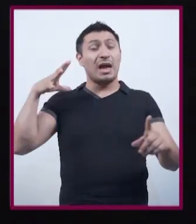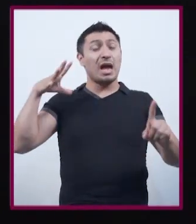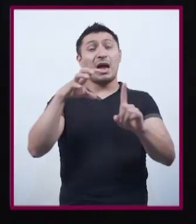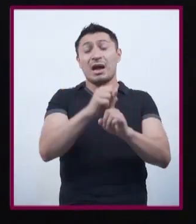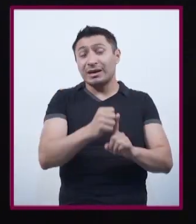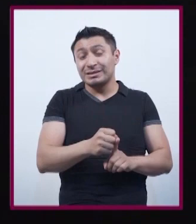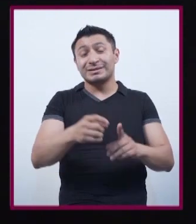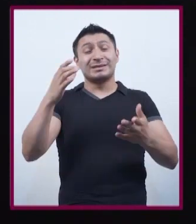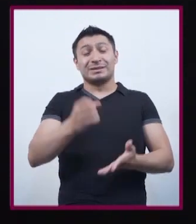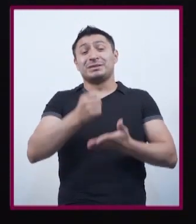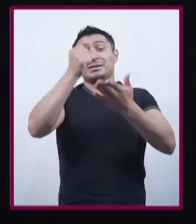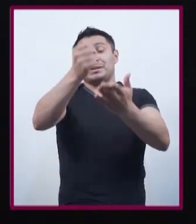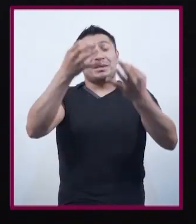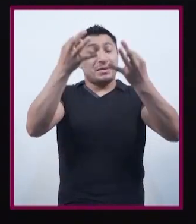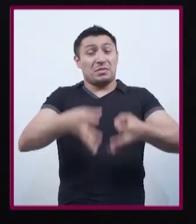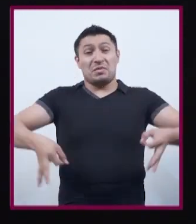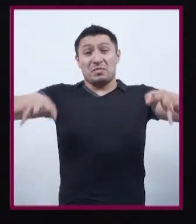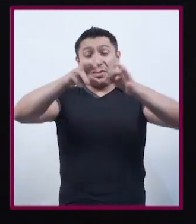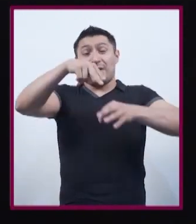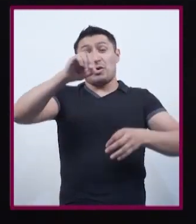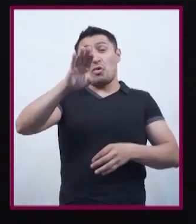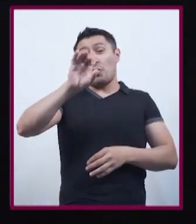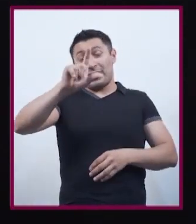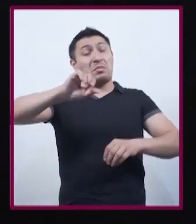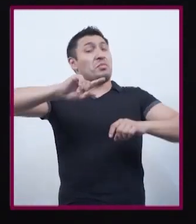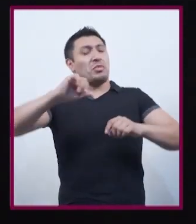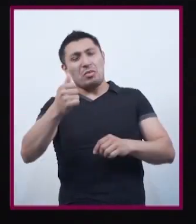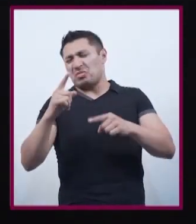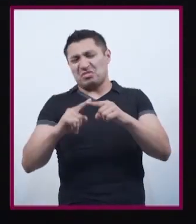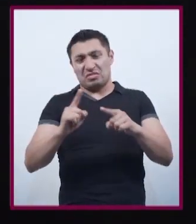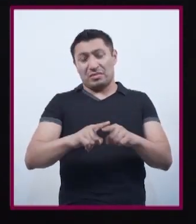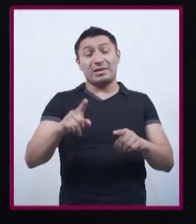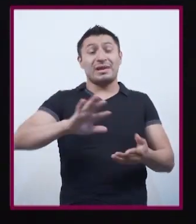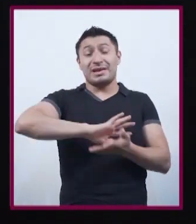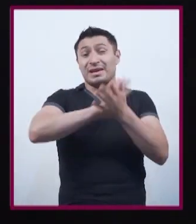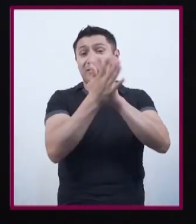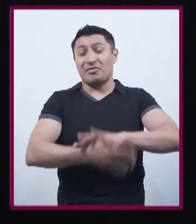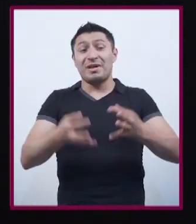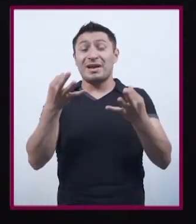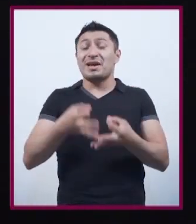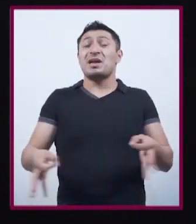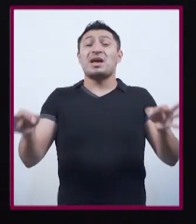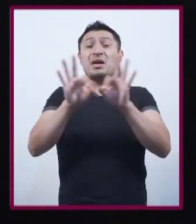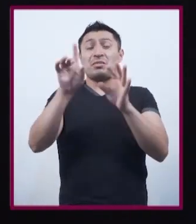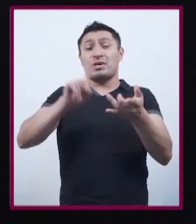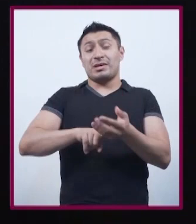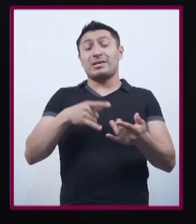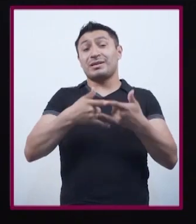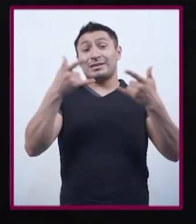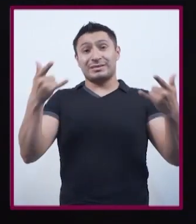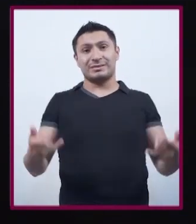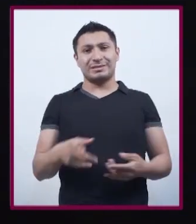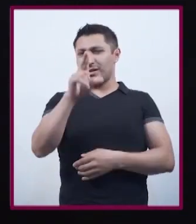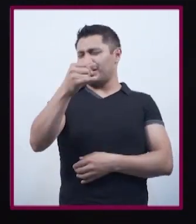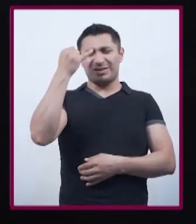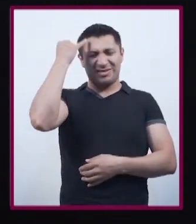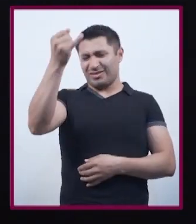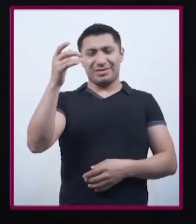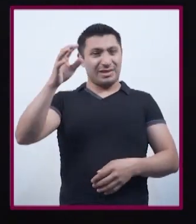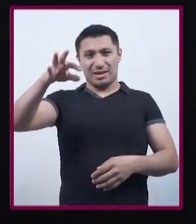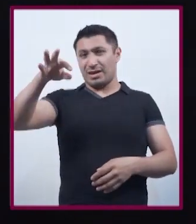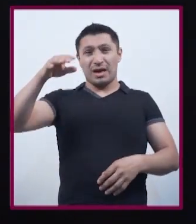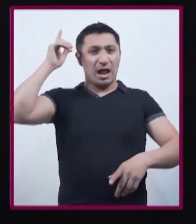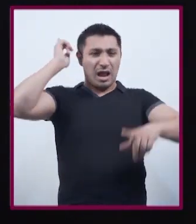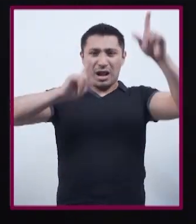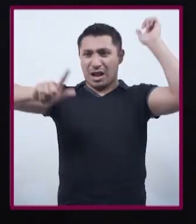apasiona. ¿Te imaginas que tú o alguien que conozcas algún día pudiera ganar un premio Nobel u otro importante